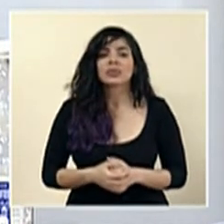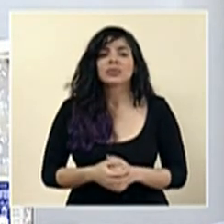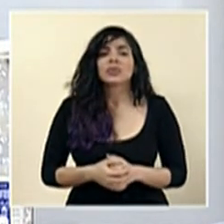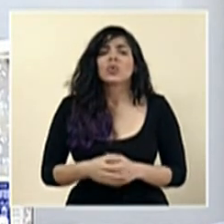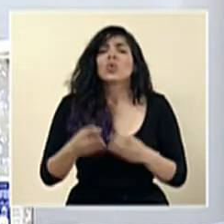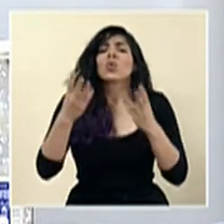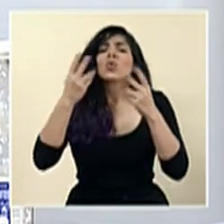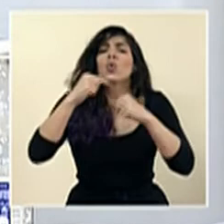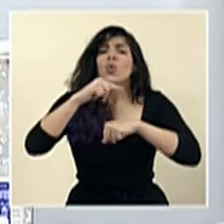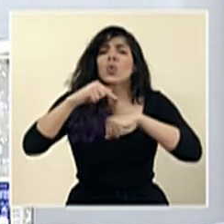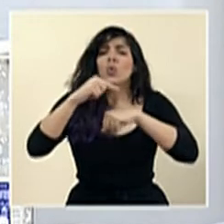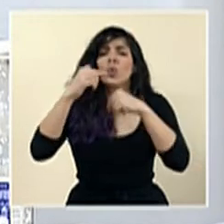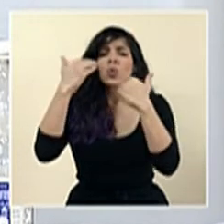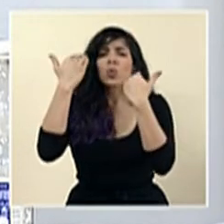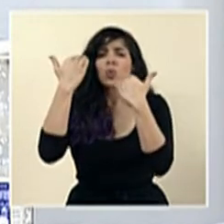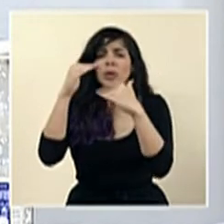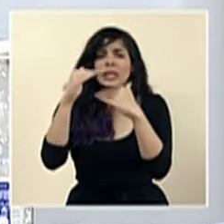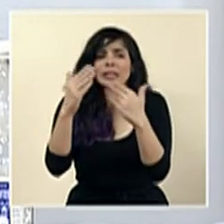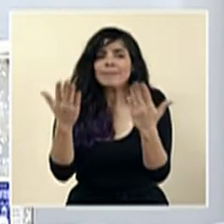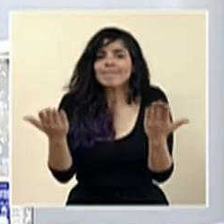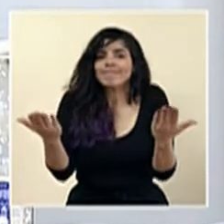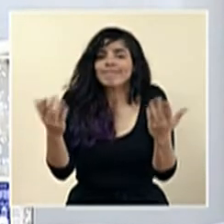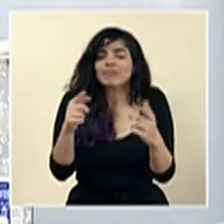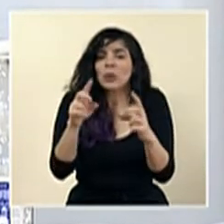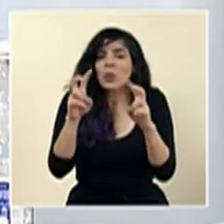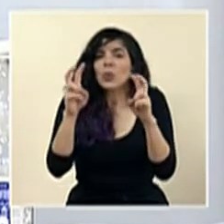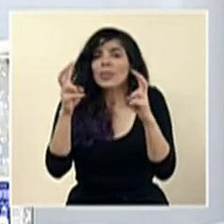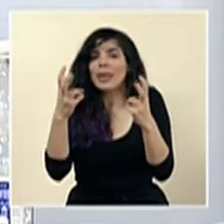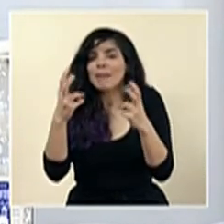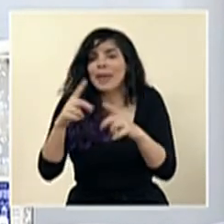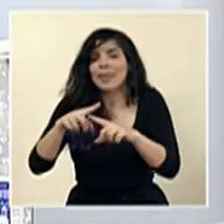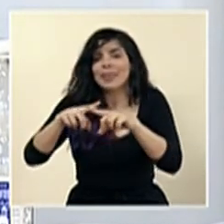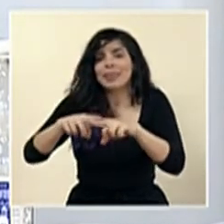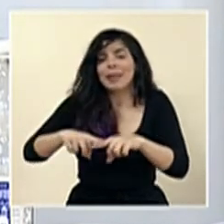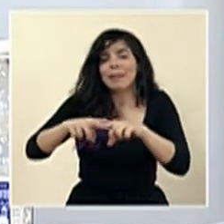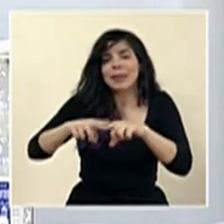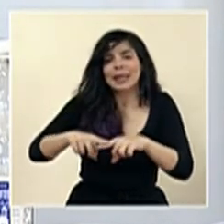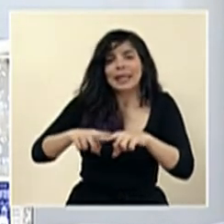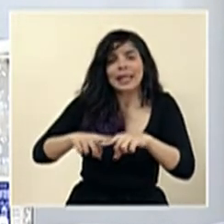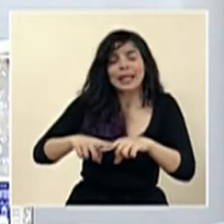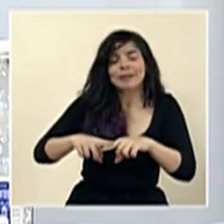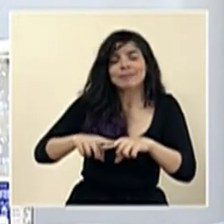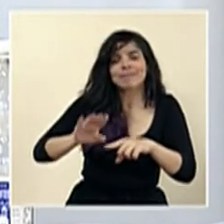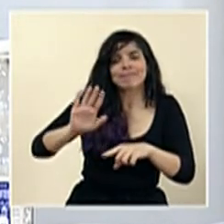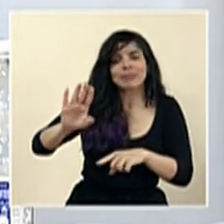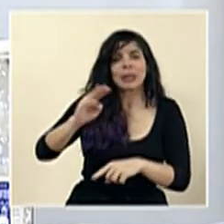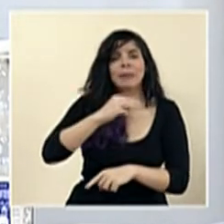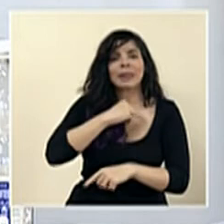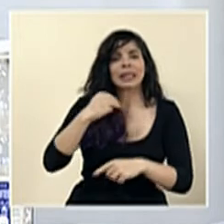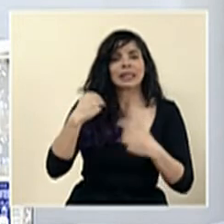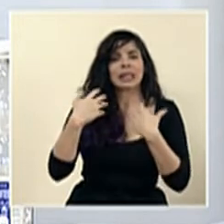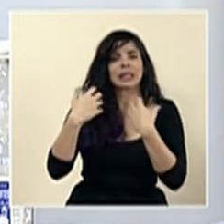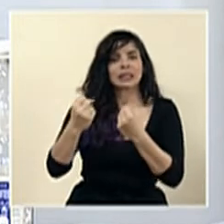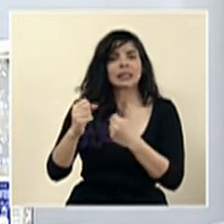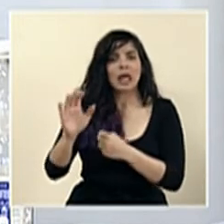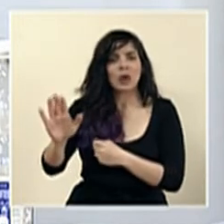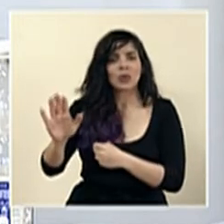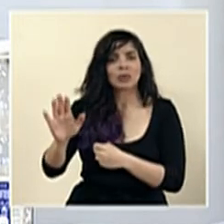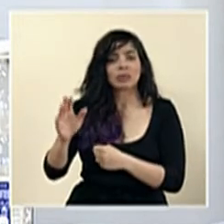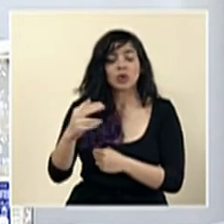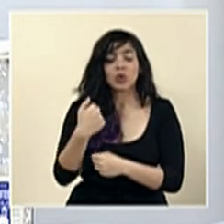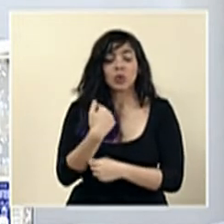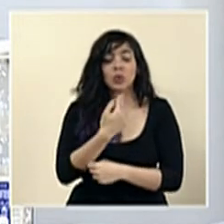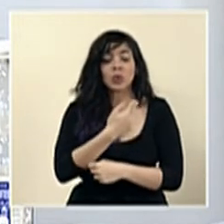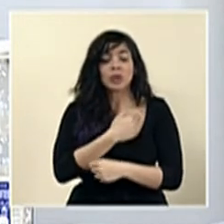¿Cuánto van a durar las restricciones? Bueno, eso es un tema que depende de el Ministerio de Salud.